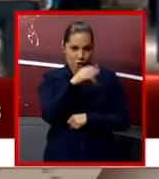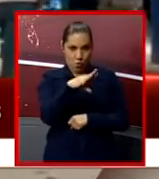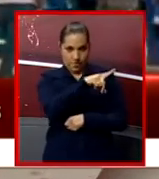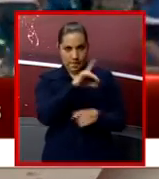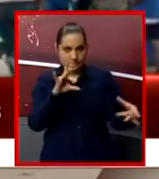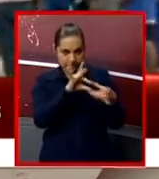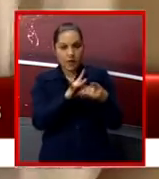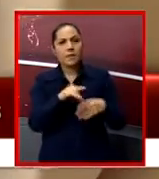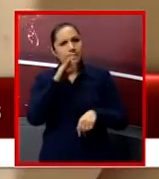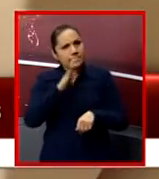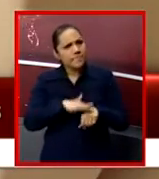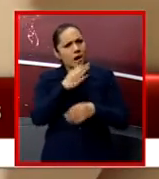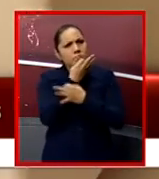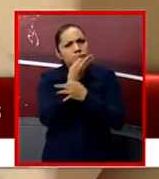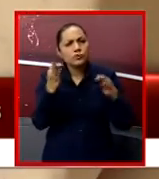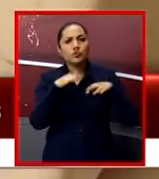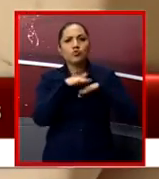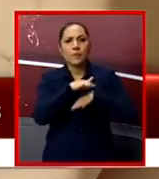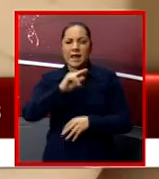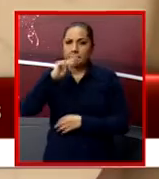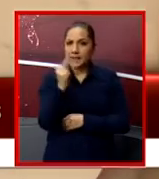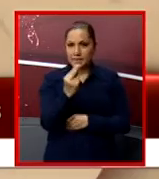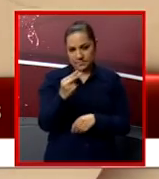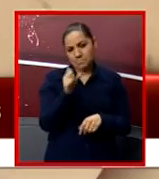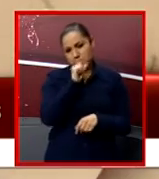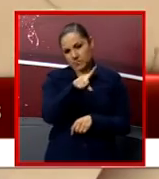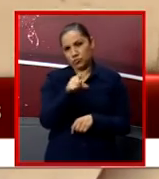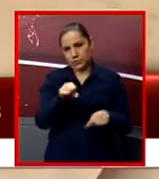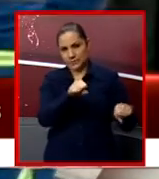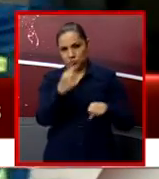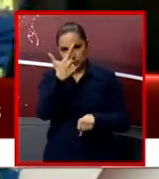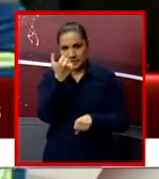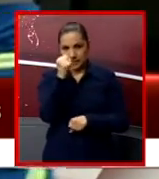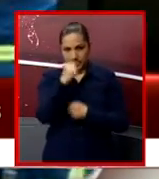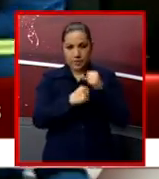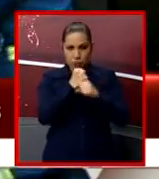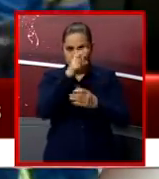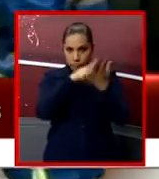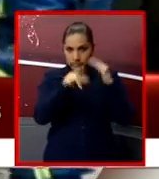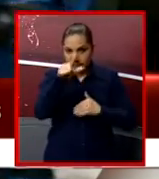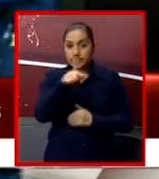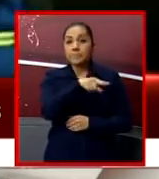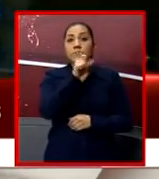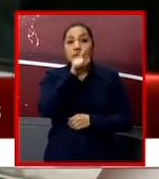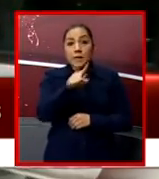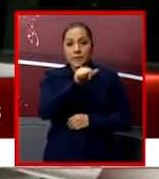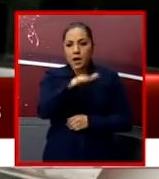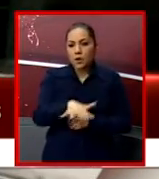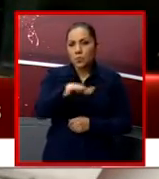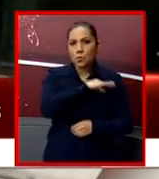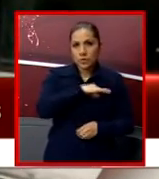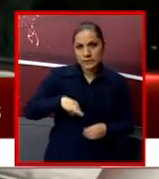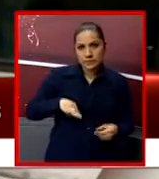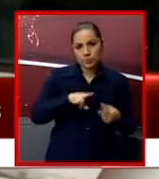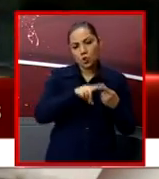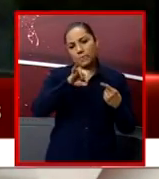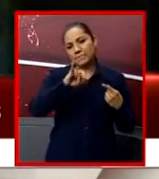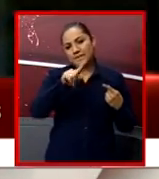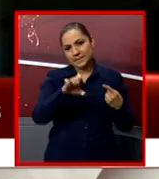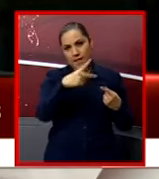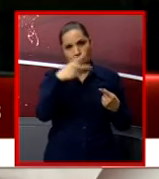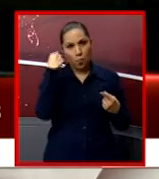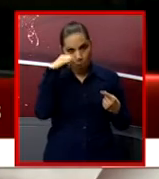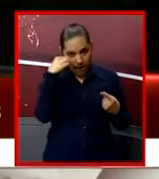amplíe la declaratoria de emergencia por el sismo del 7 de septiembre de 2017 y se considere dentro de las mismas a los municipios de la zona de